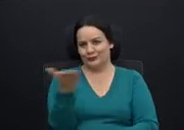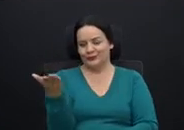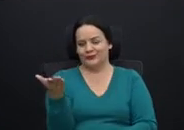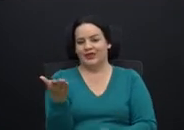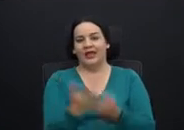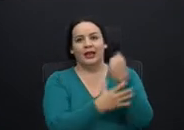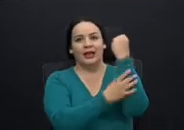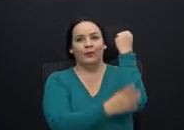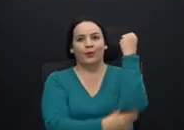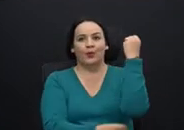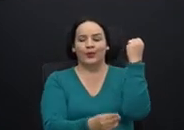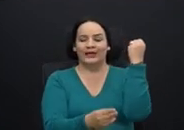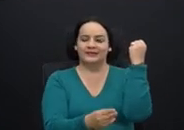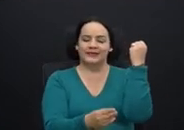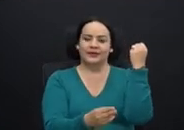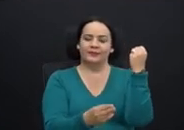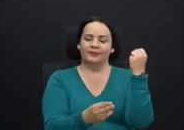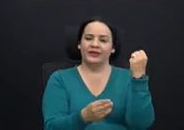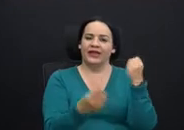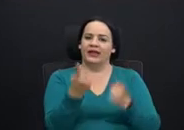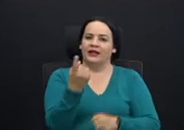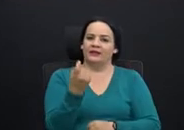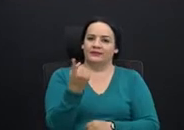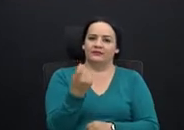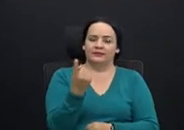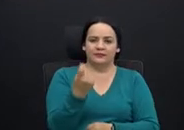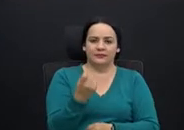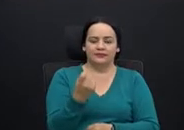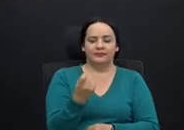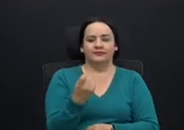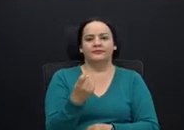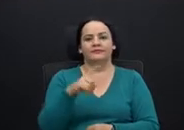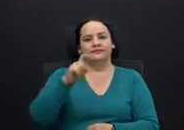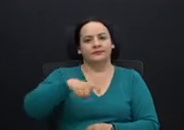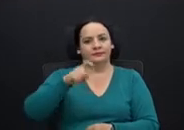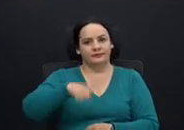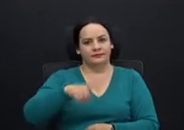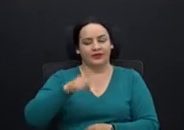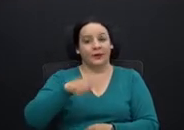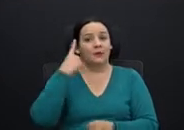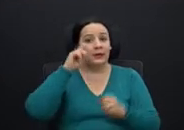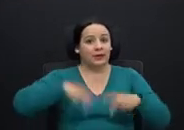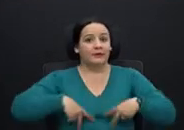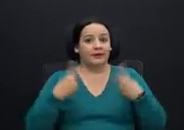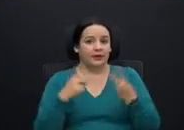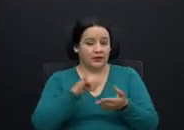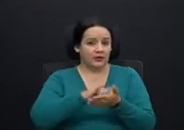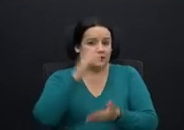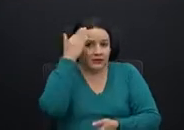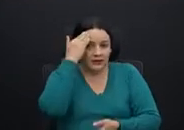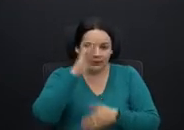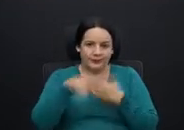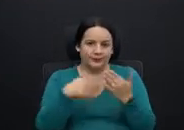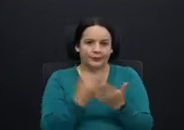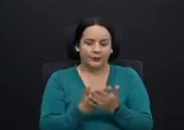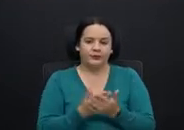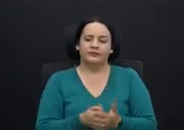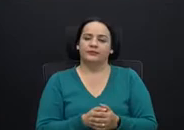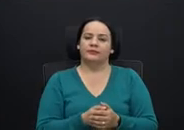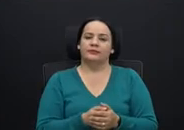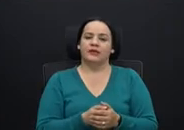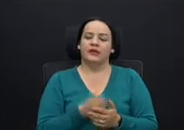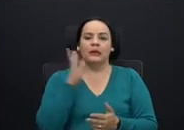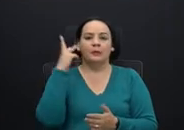es la escasez y carencia de lo necesario para vivir. Eso lo sabemos todos. Y las